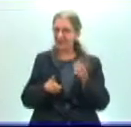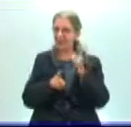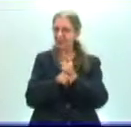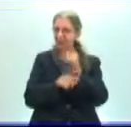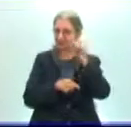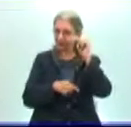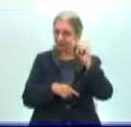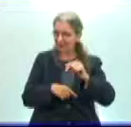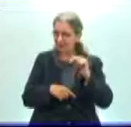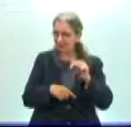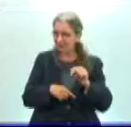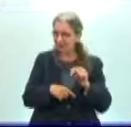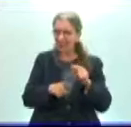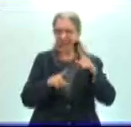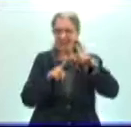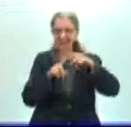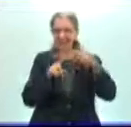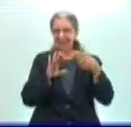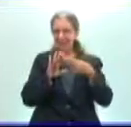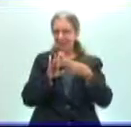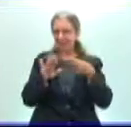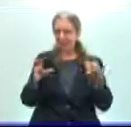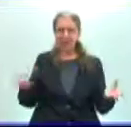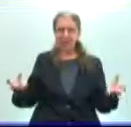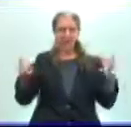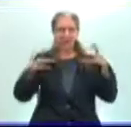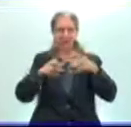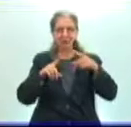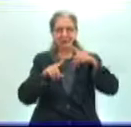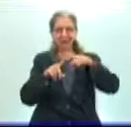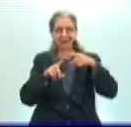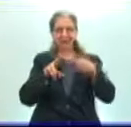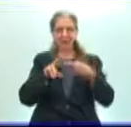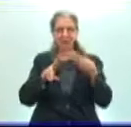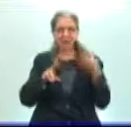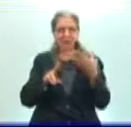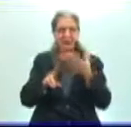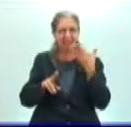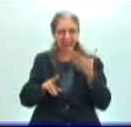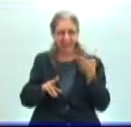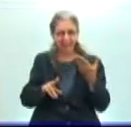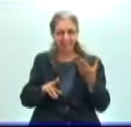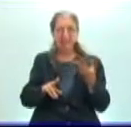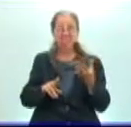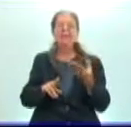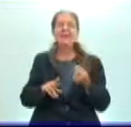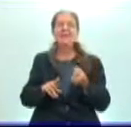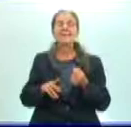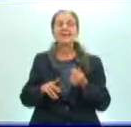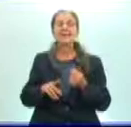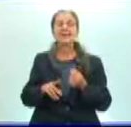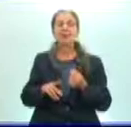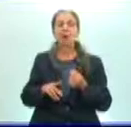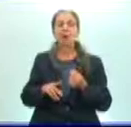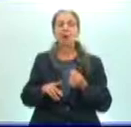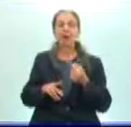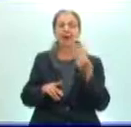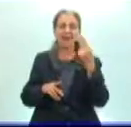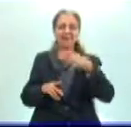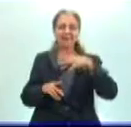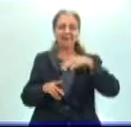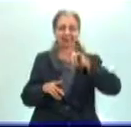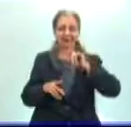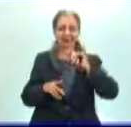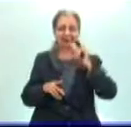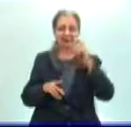hoy, el tema será grupos de teoremas de Pitágoras. Seguro que inmediatamente que